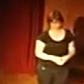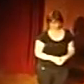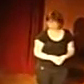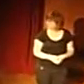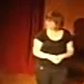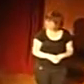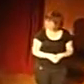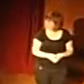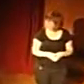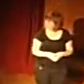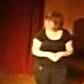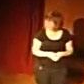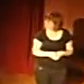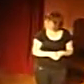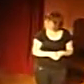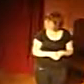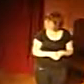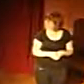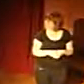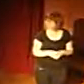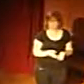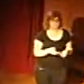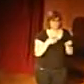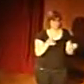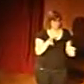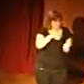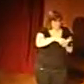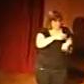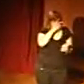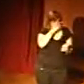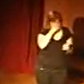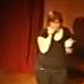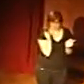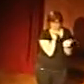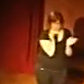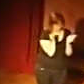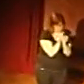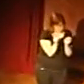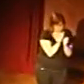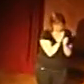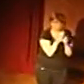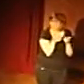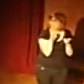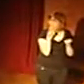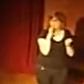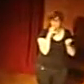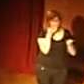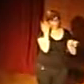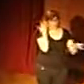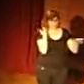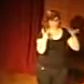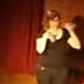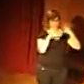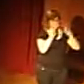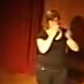como el el el el el castillo en realidad ocupa muy poco de la composición pero es la excusa para